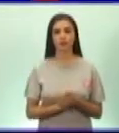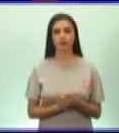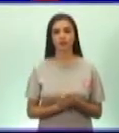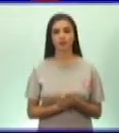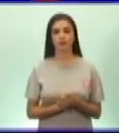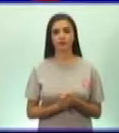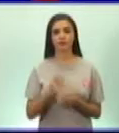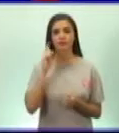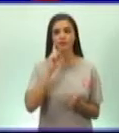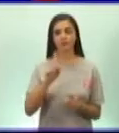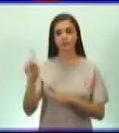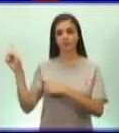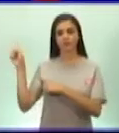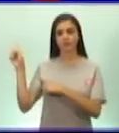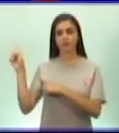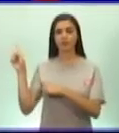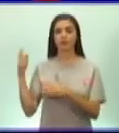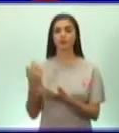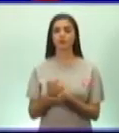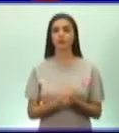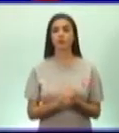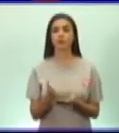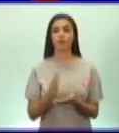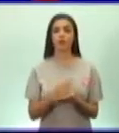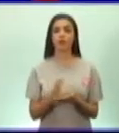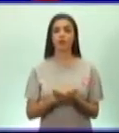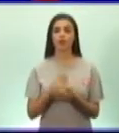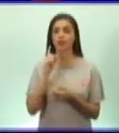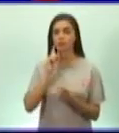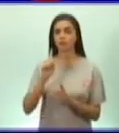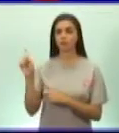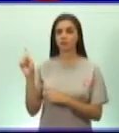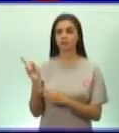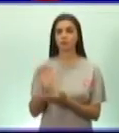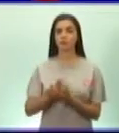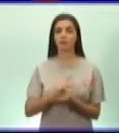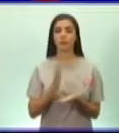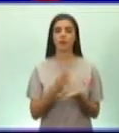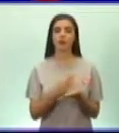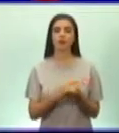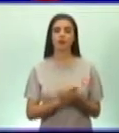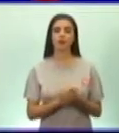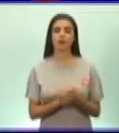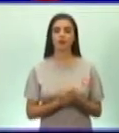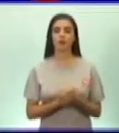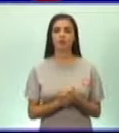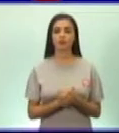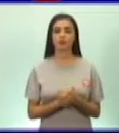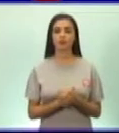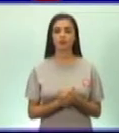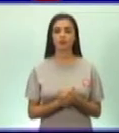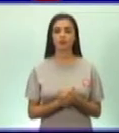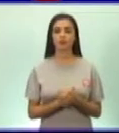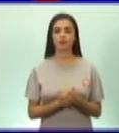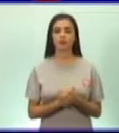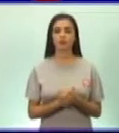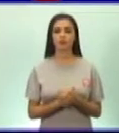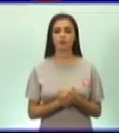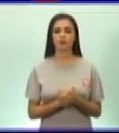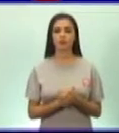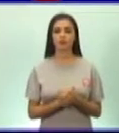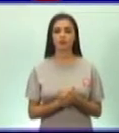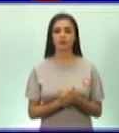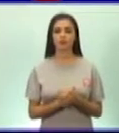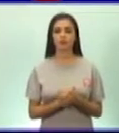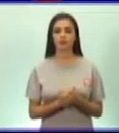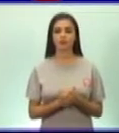Observemos ahora en la pantalla los libros de texto que ustedes deben de tener, el libro de las escuelas del